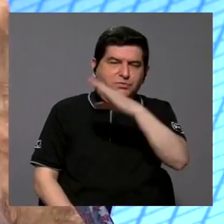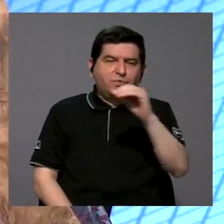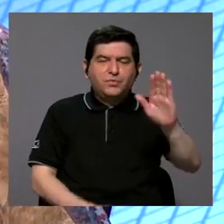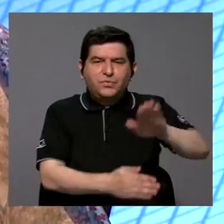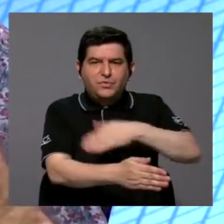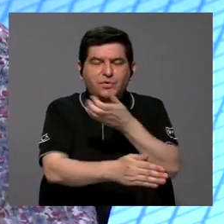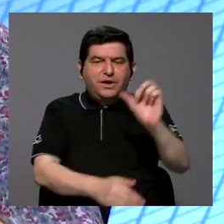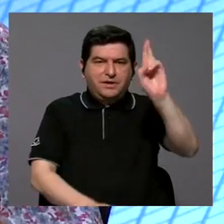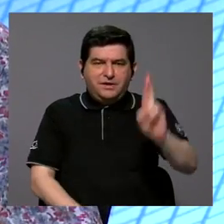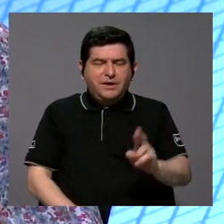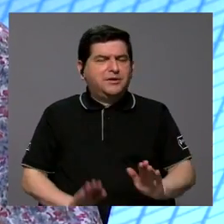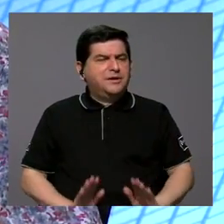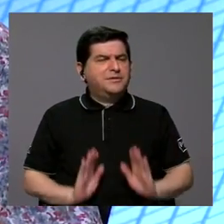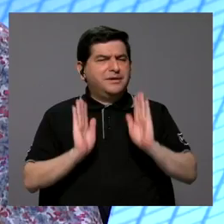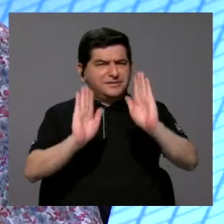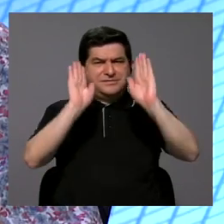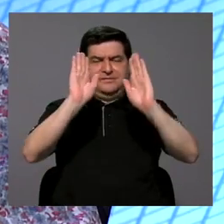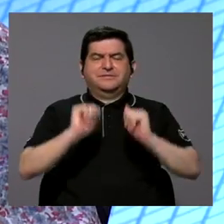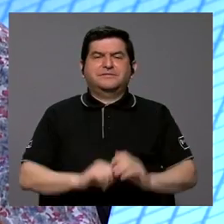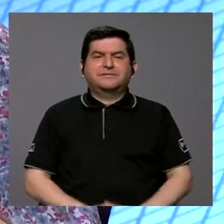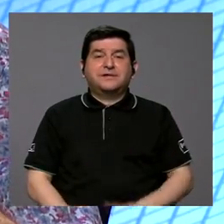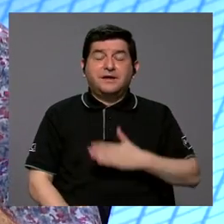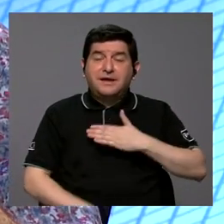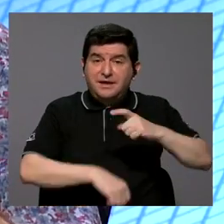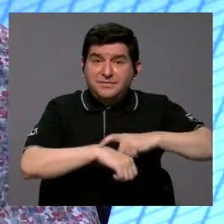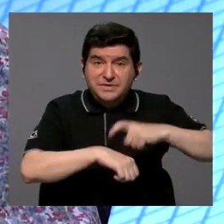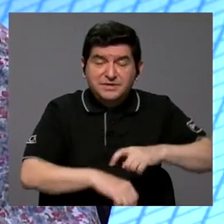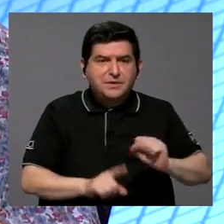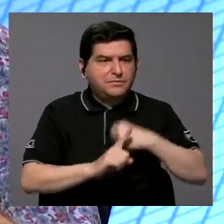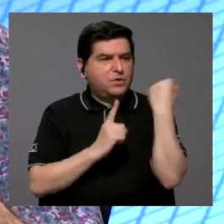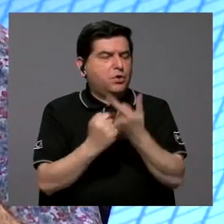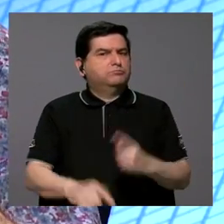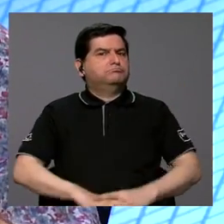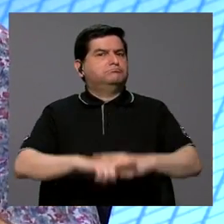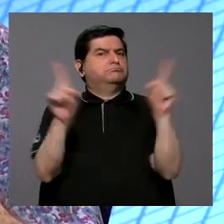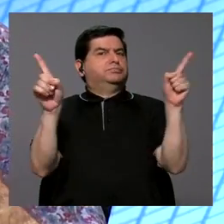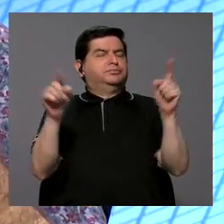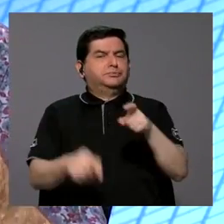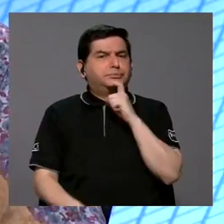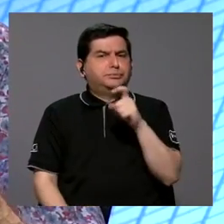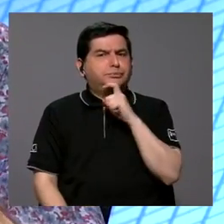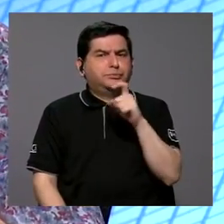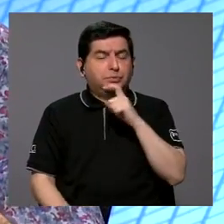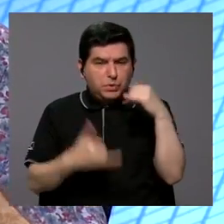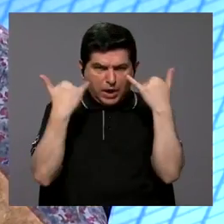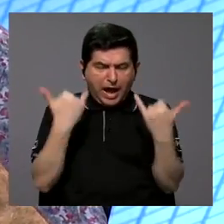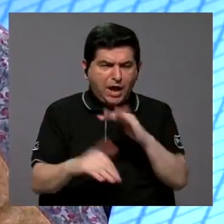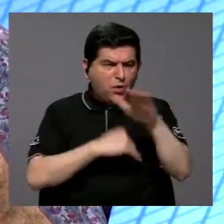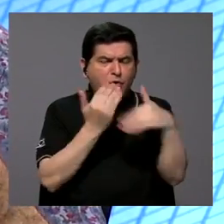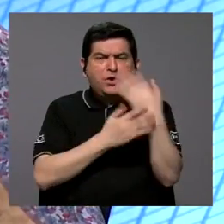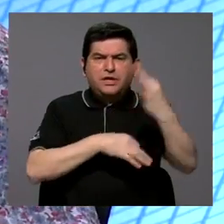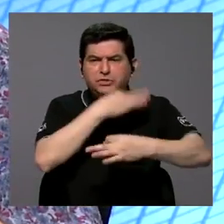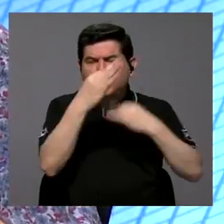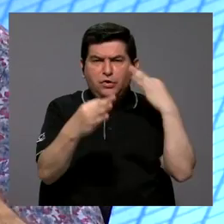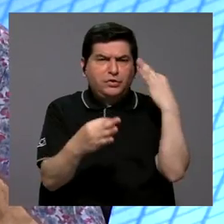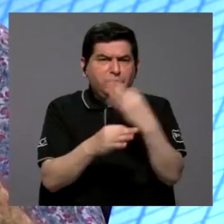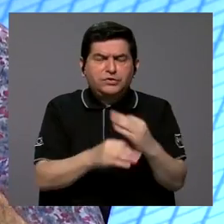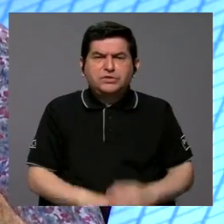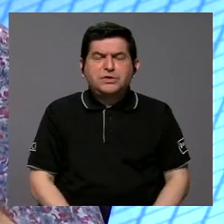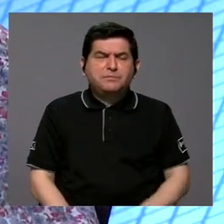costarricense, enorme. Yo, en mis tiempos, la cosa era muy diferente, era muy difícil. Ahora hay todo tipo de vehículos